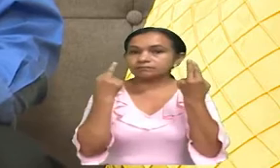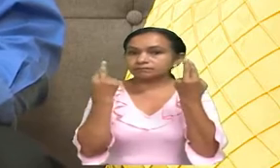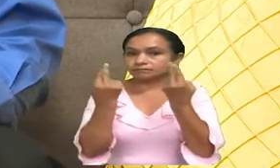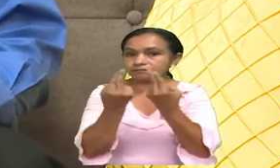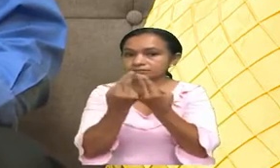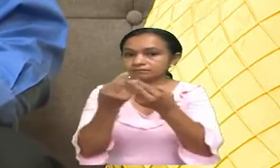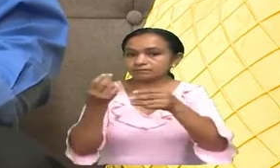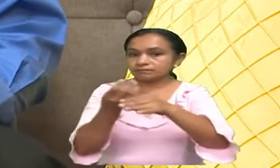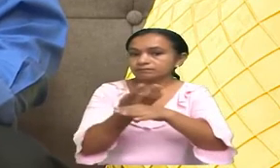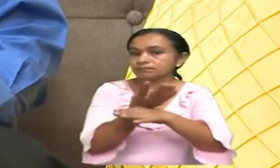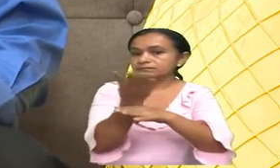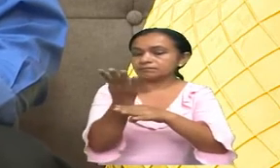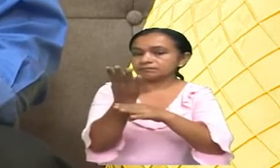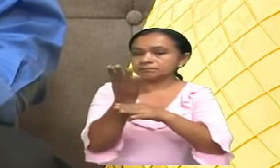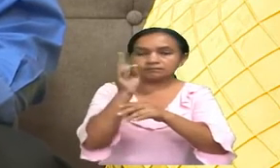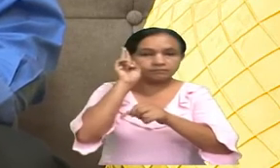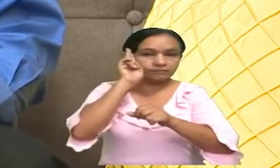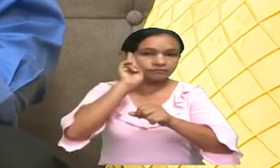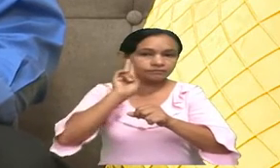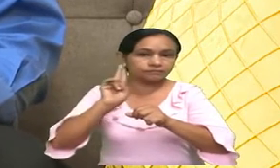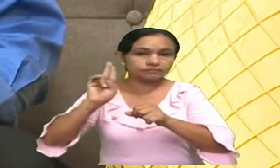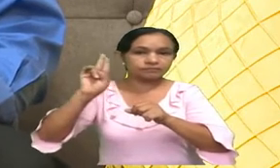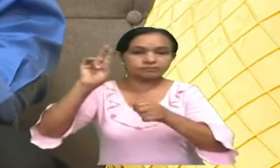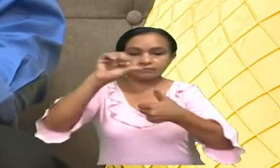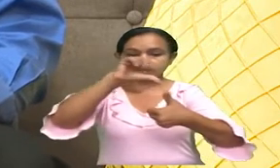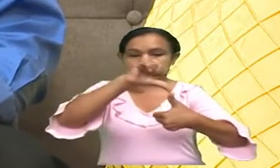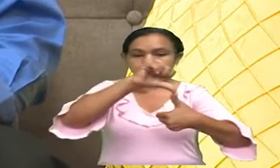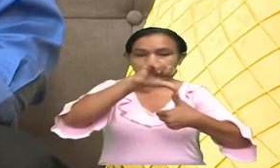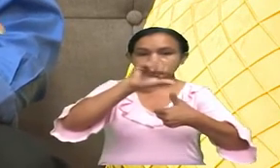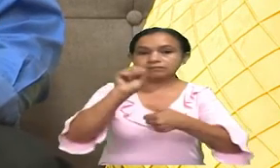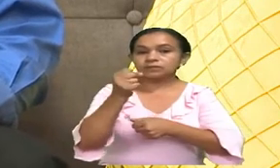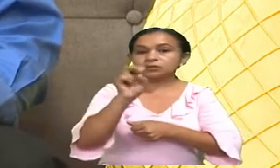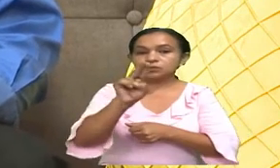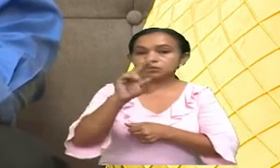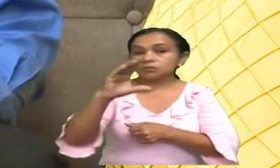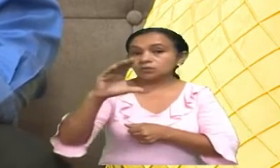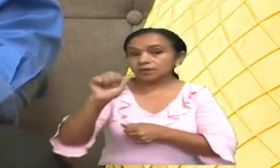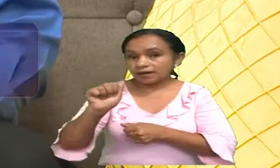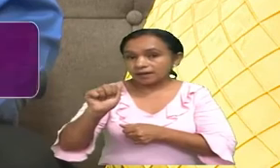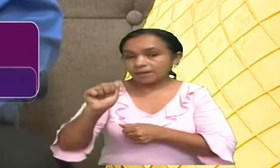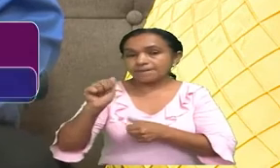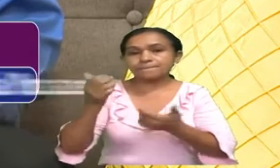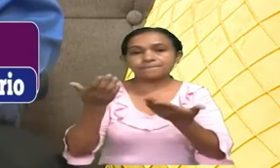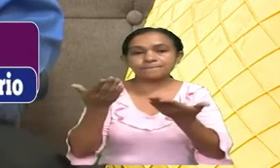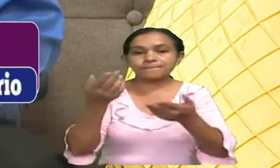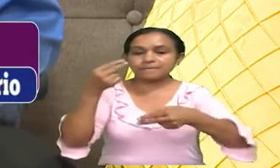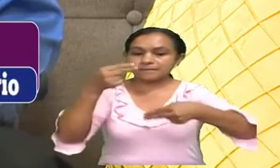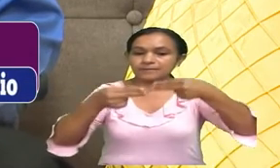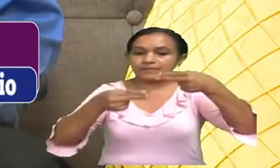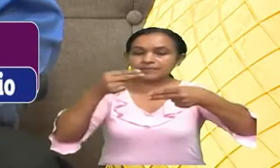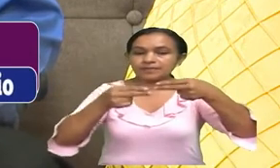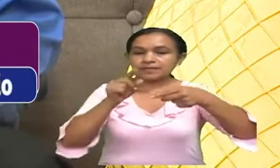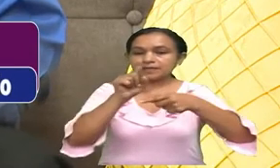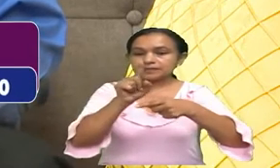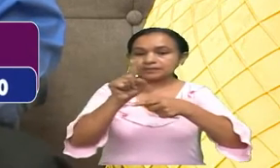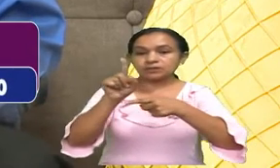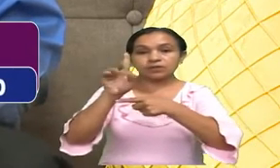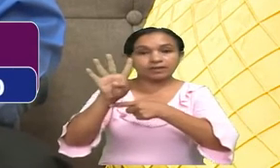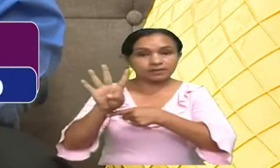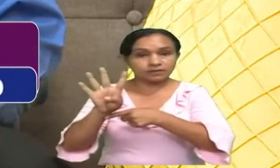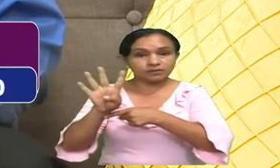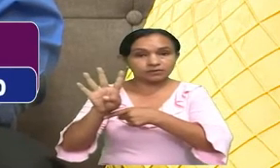del Consejo Superior Universitario Centroamericano, SUCA, en su edición número